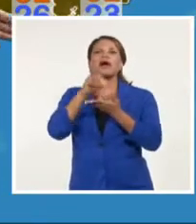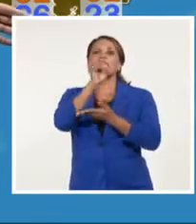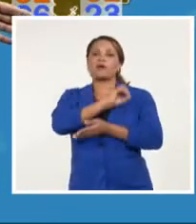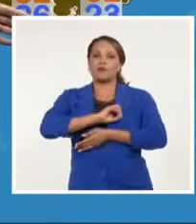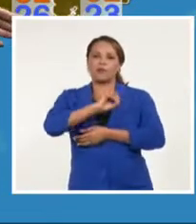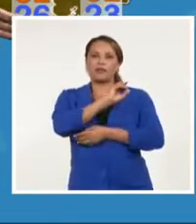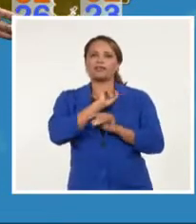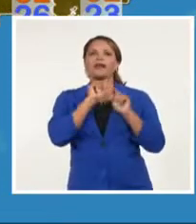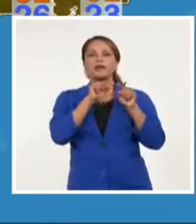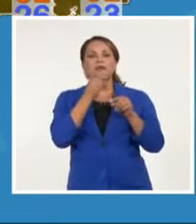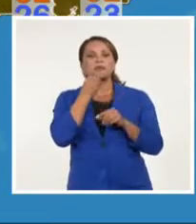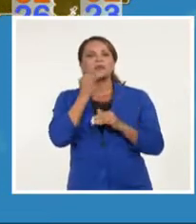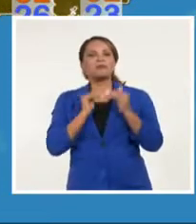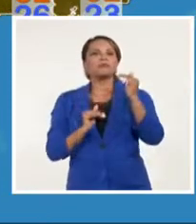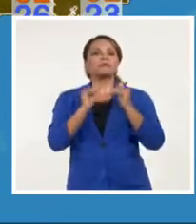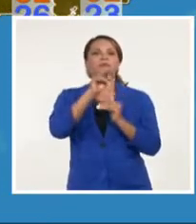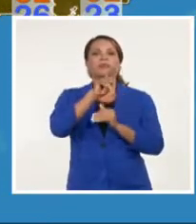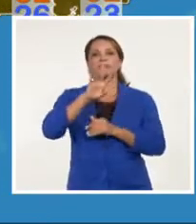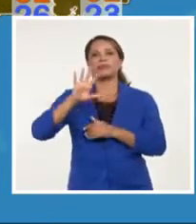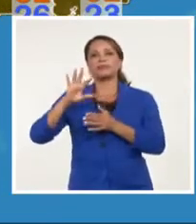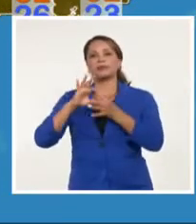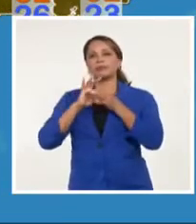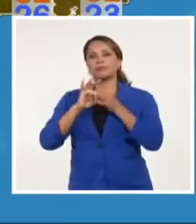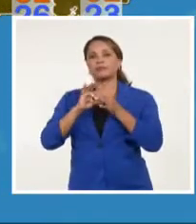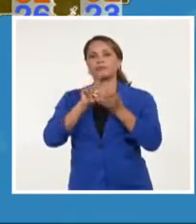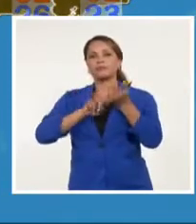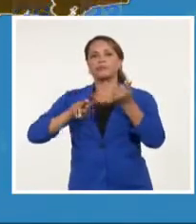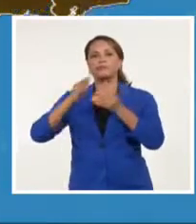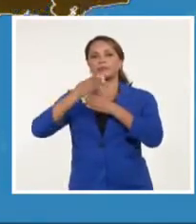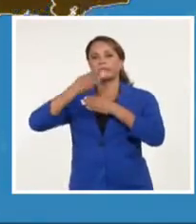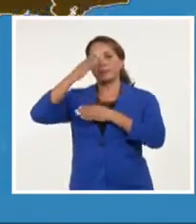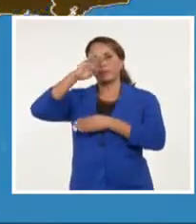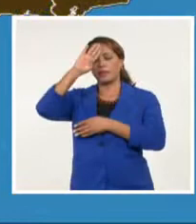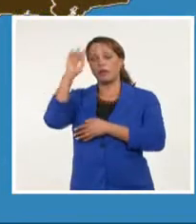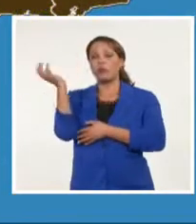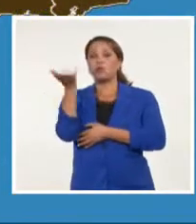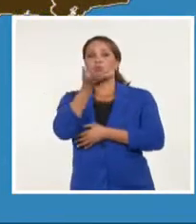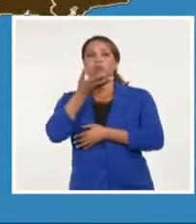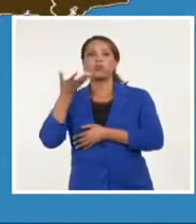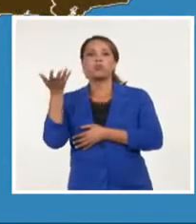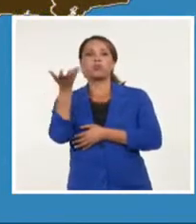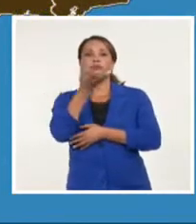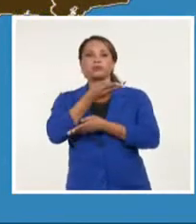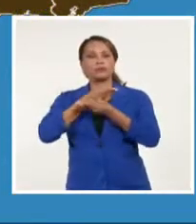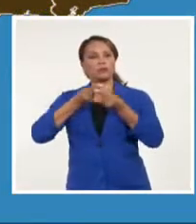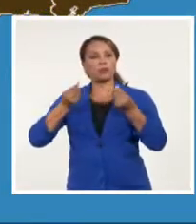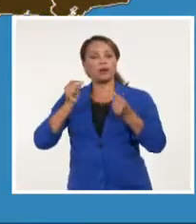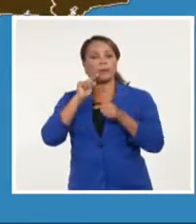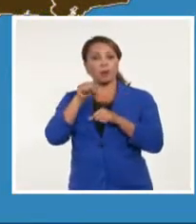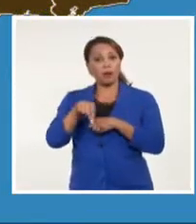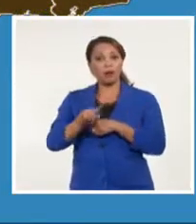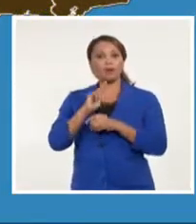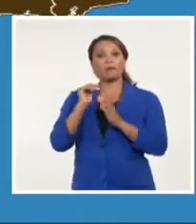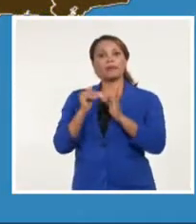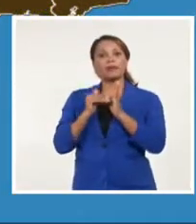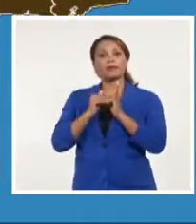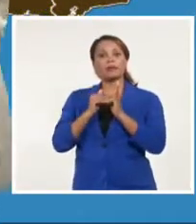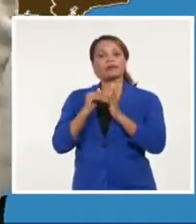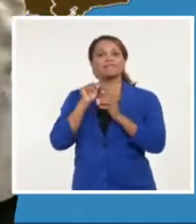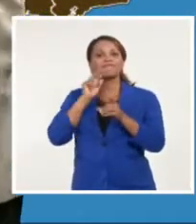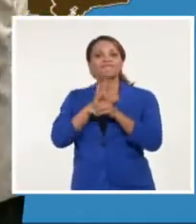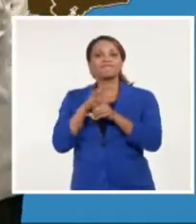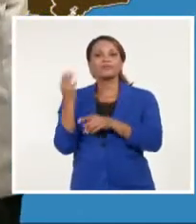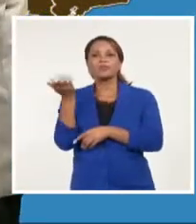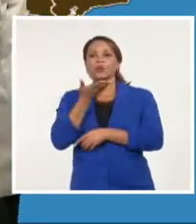donde puede llegar hasta 25 grados en Santiago de Cuba. Los vientos variables débiles, pero en horas de la tarde pasarán a soplar